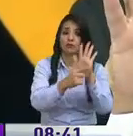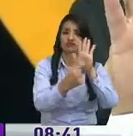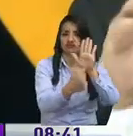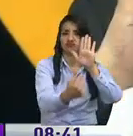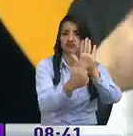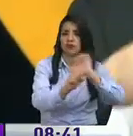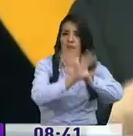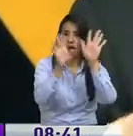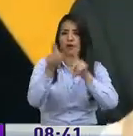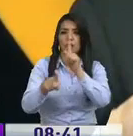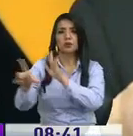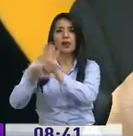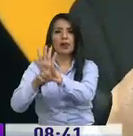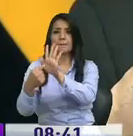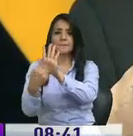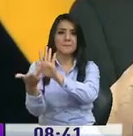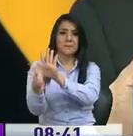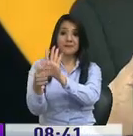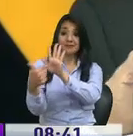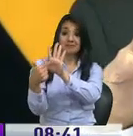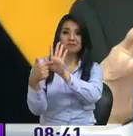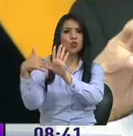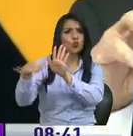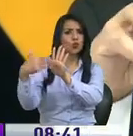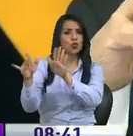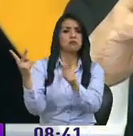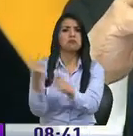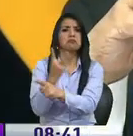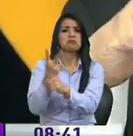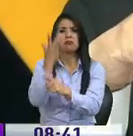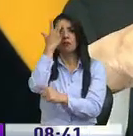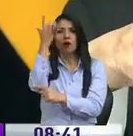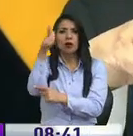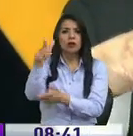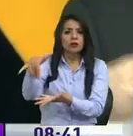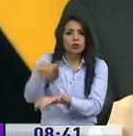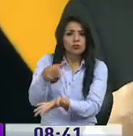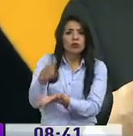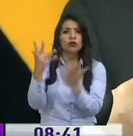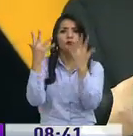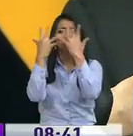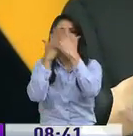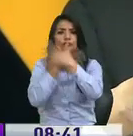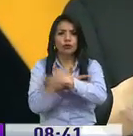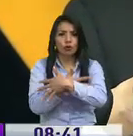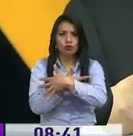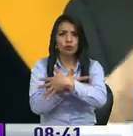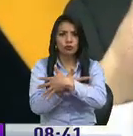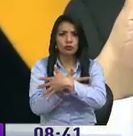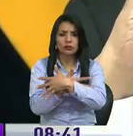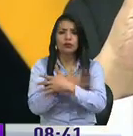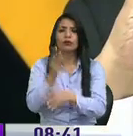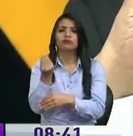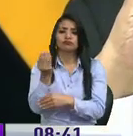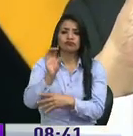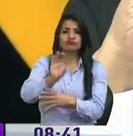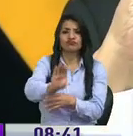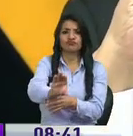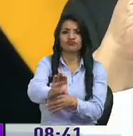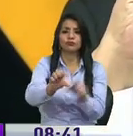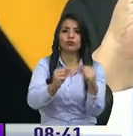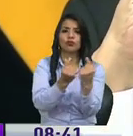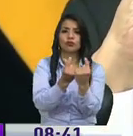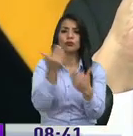Y penosamente esas a veces son las más peligrosas porque se filtran en la financiación de